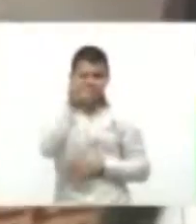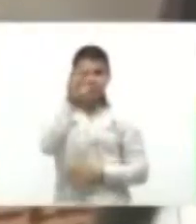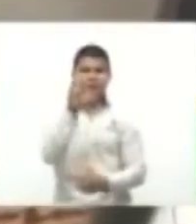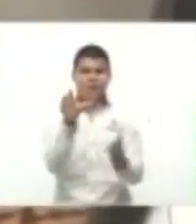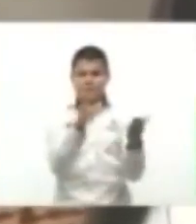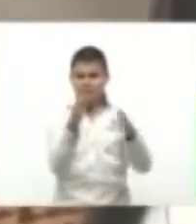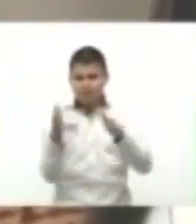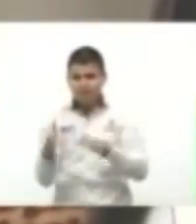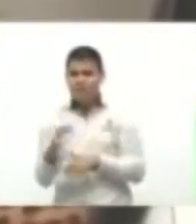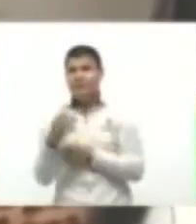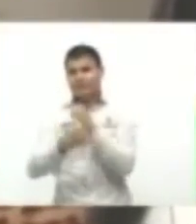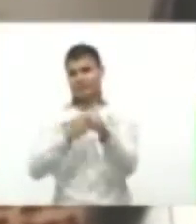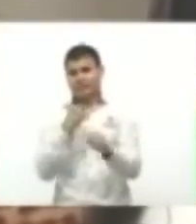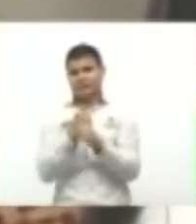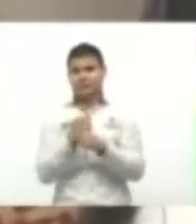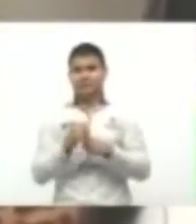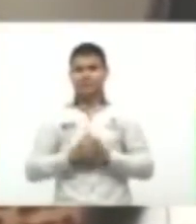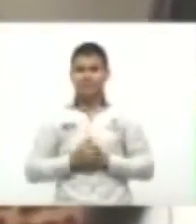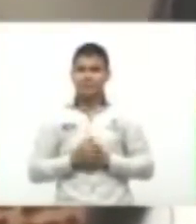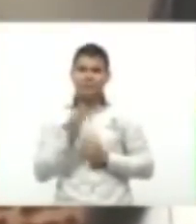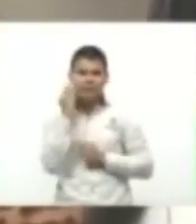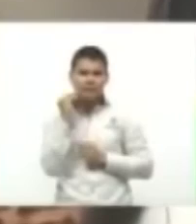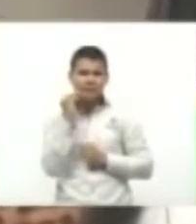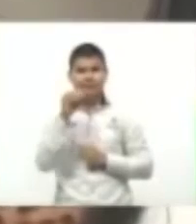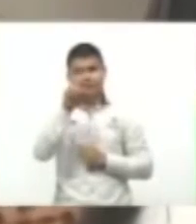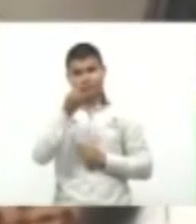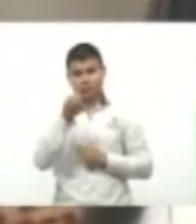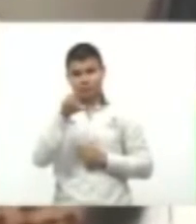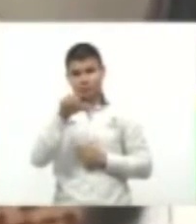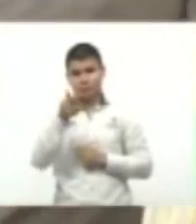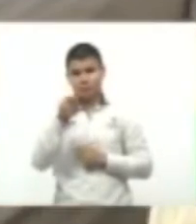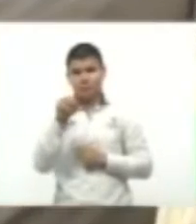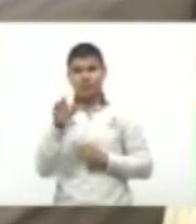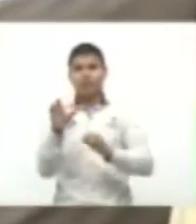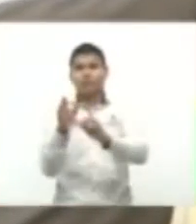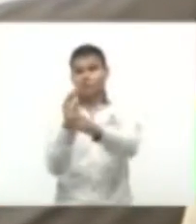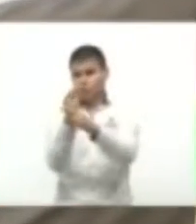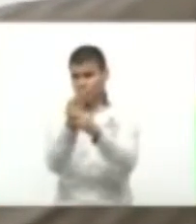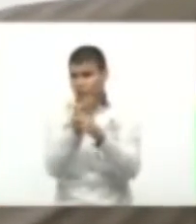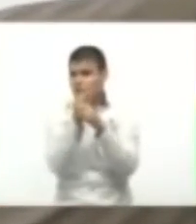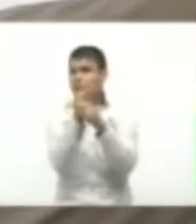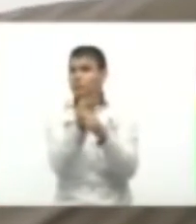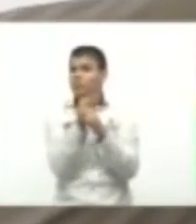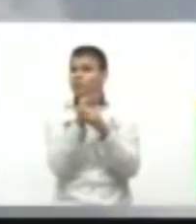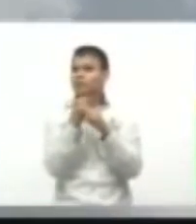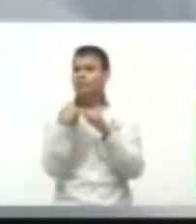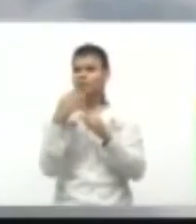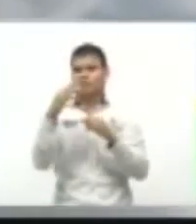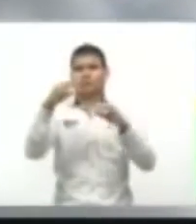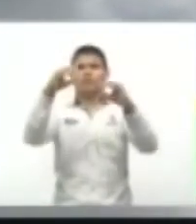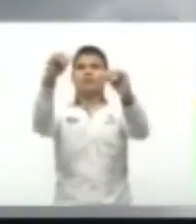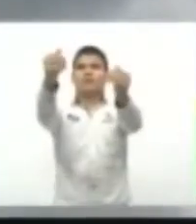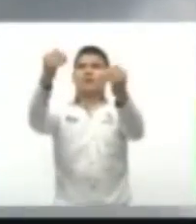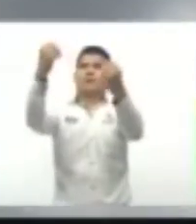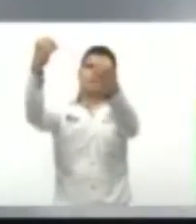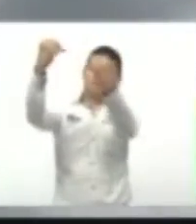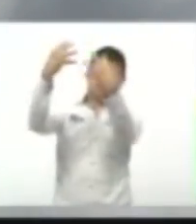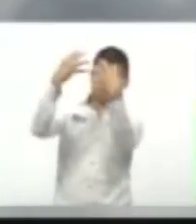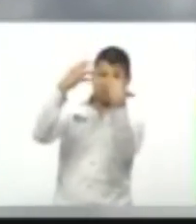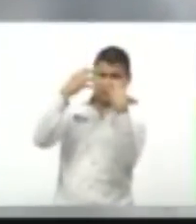personas. Según el experto Osvaldo del Castillo, se deben tener mucho cuidado con este tipo de fenómenos que se deben a